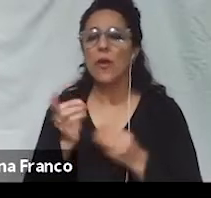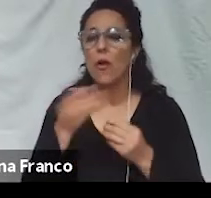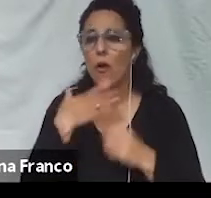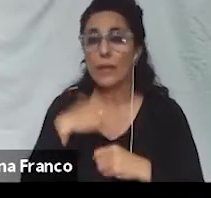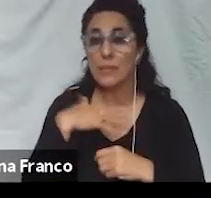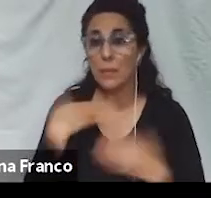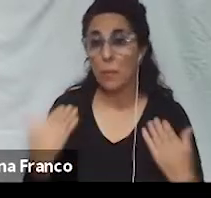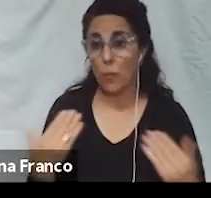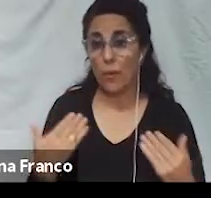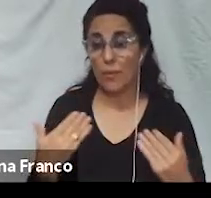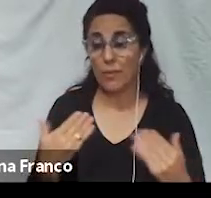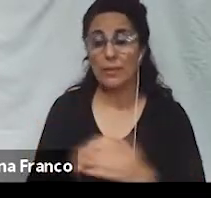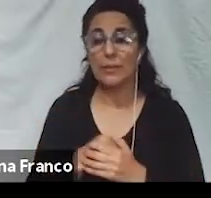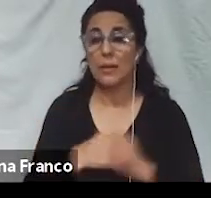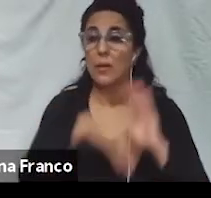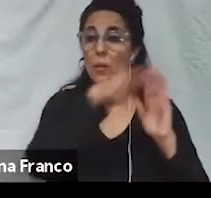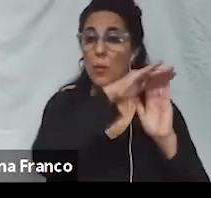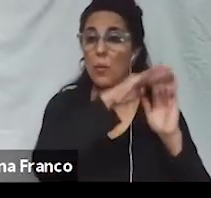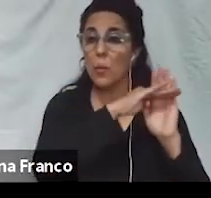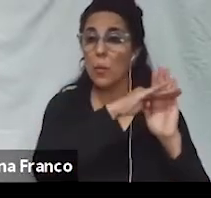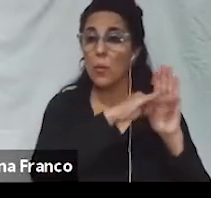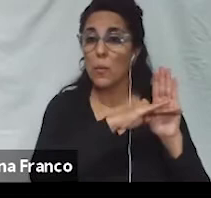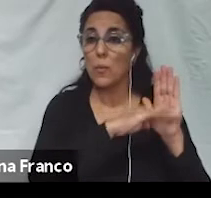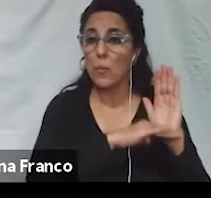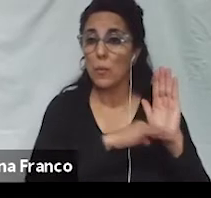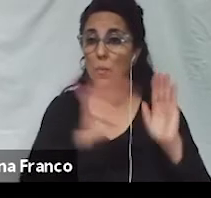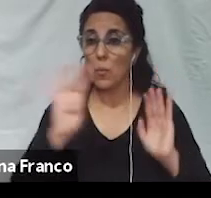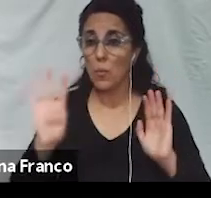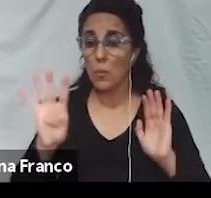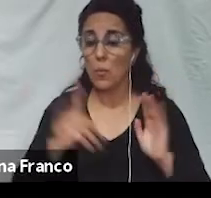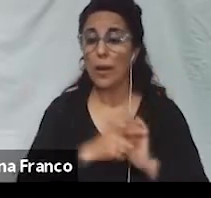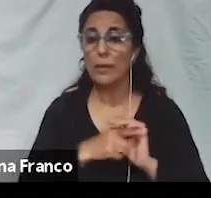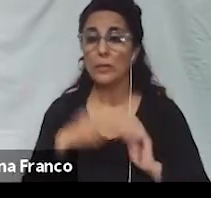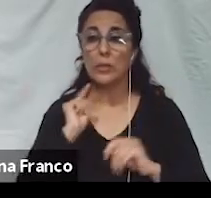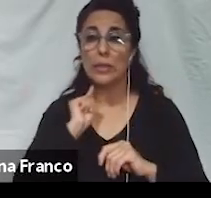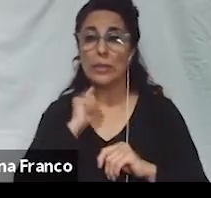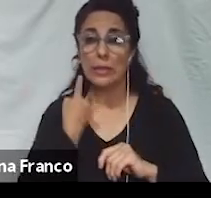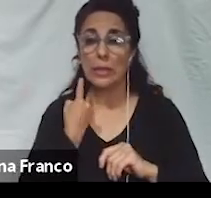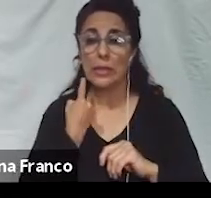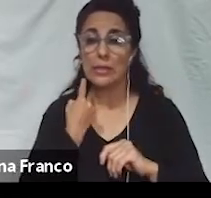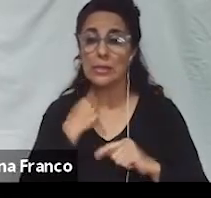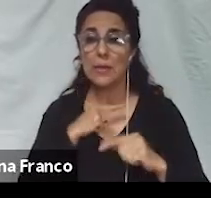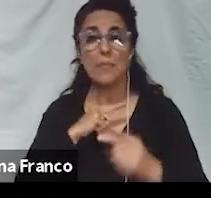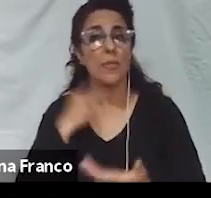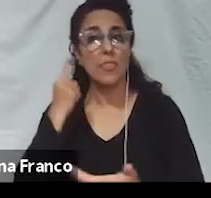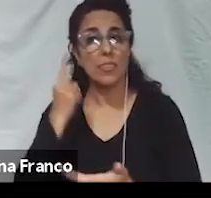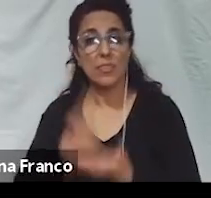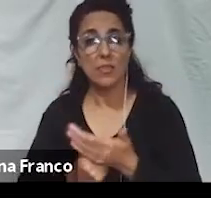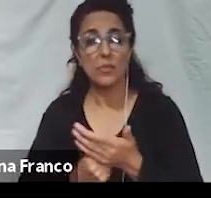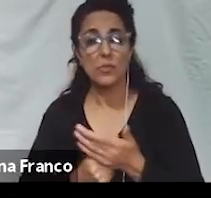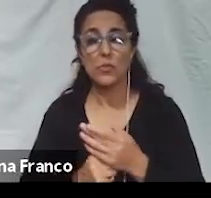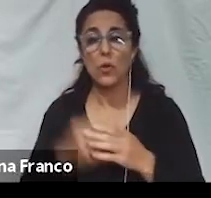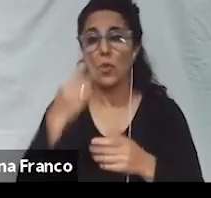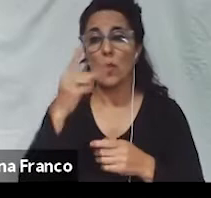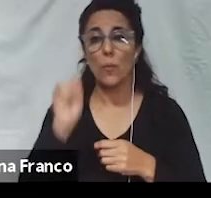Estas son 4 pautas que a su vez tienen 13 directrices para las